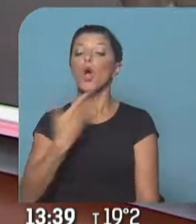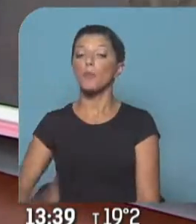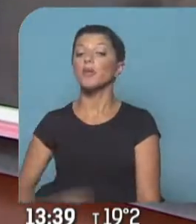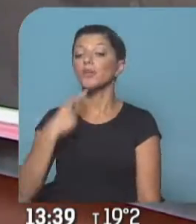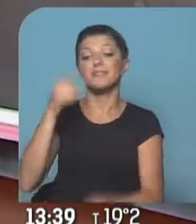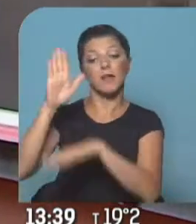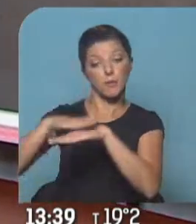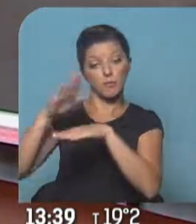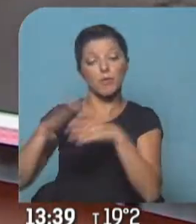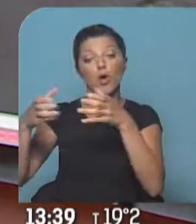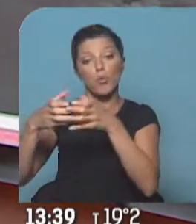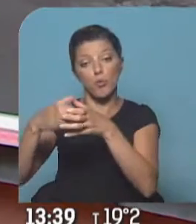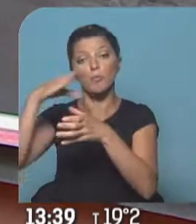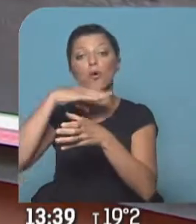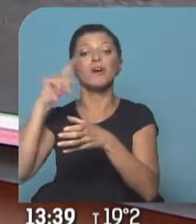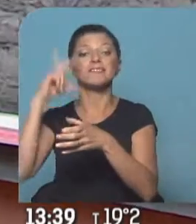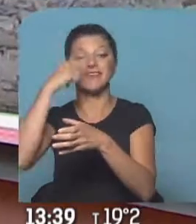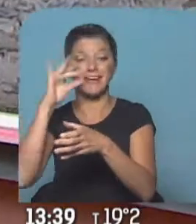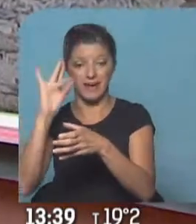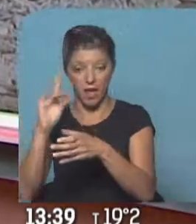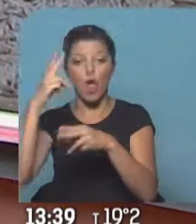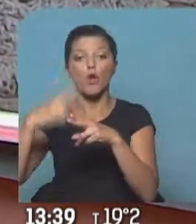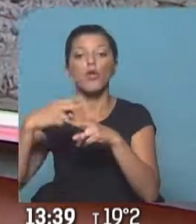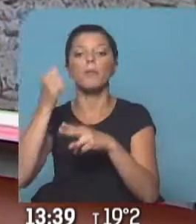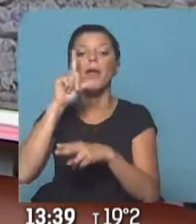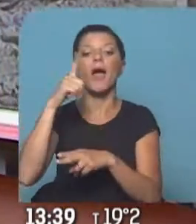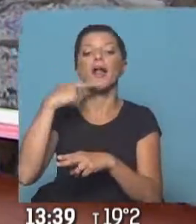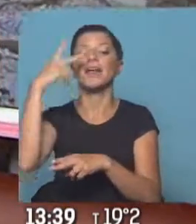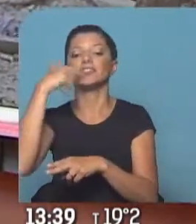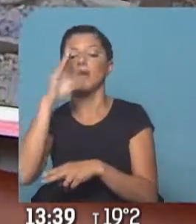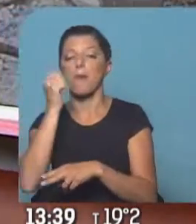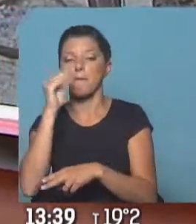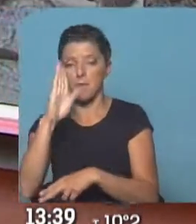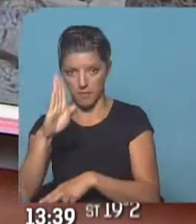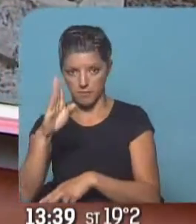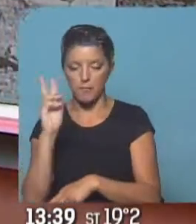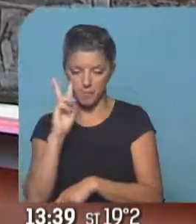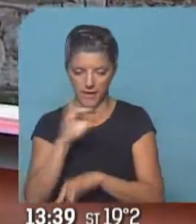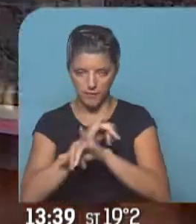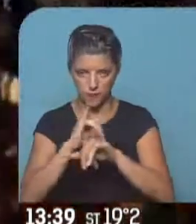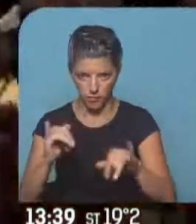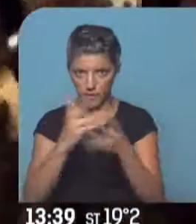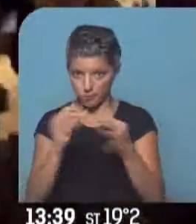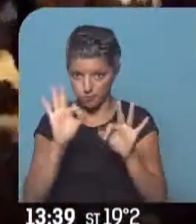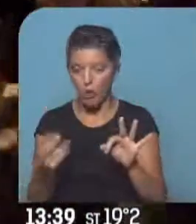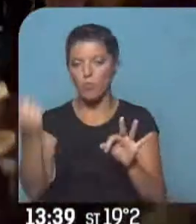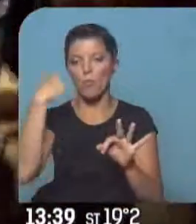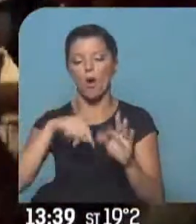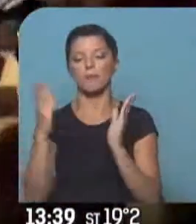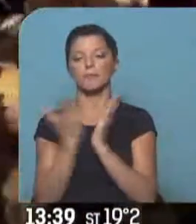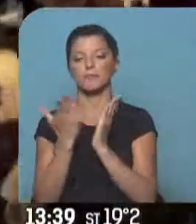al grupo yihadista Al-Shabaab de ser el responsable de la masacre. Vemos un informe y lo analizamos.